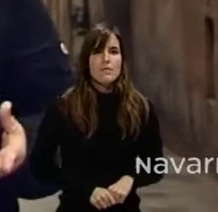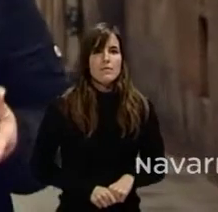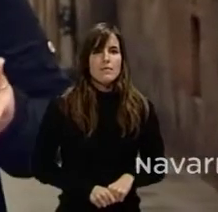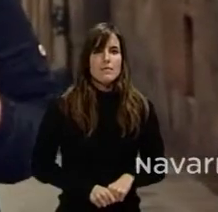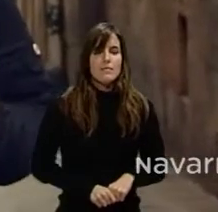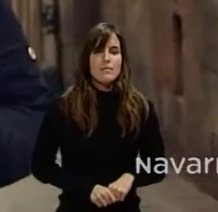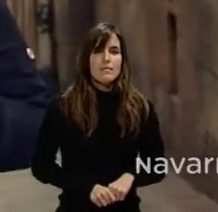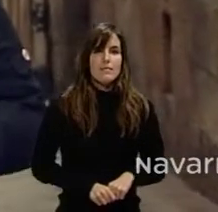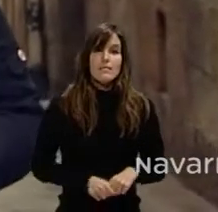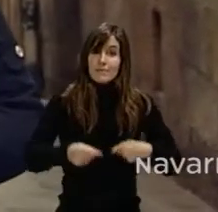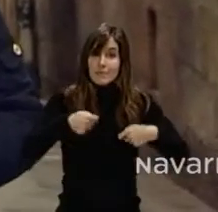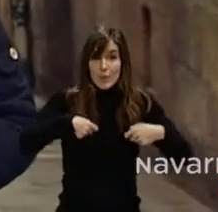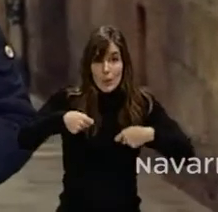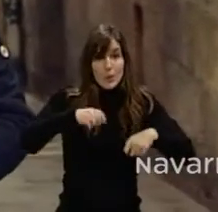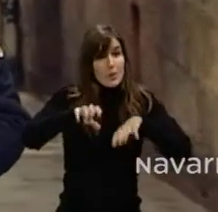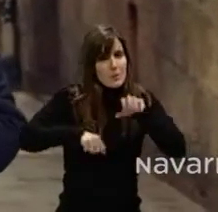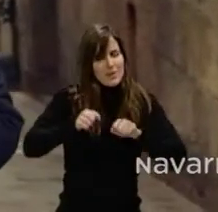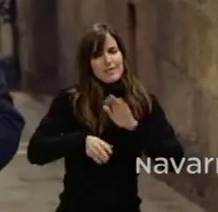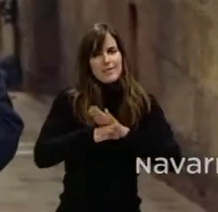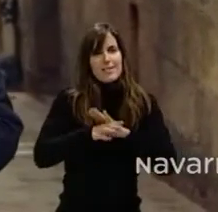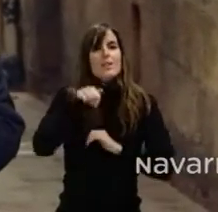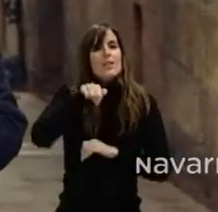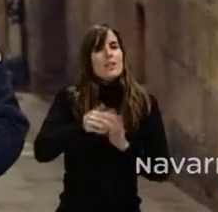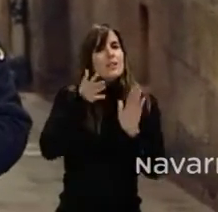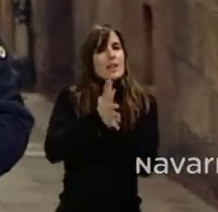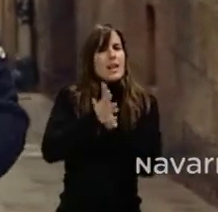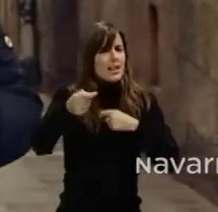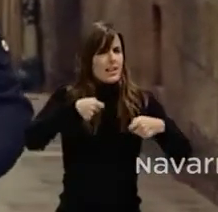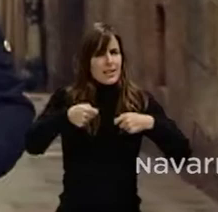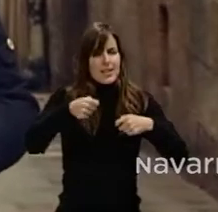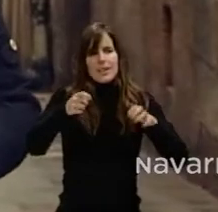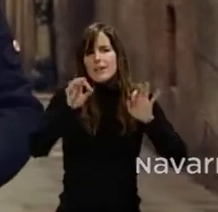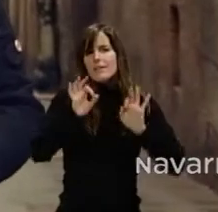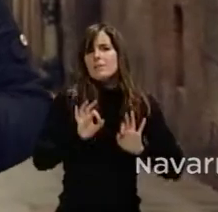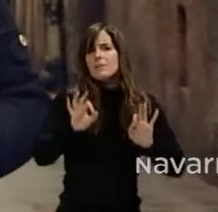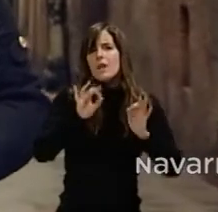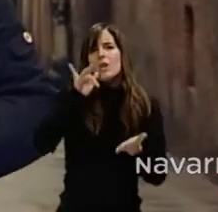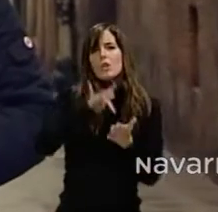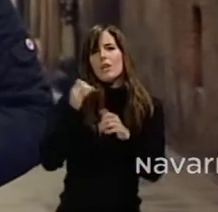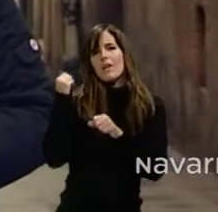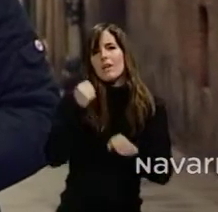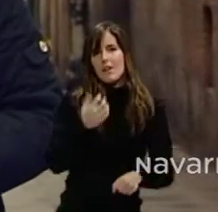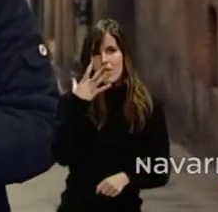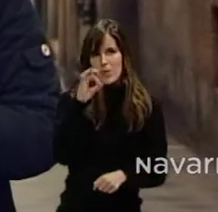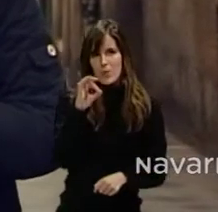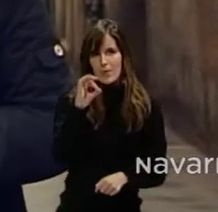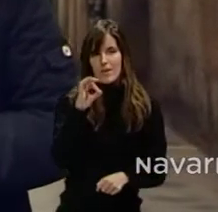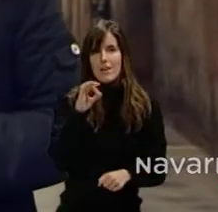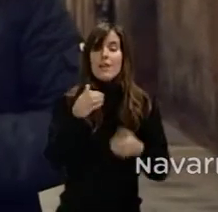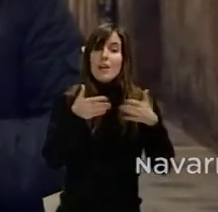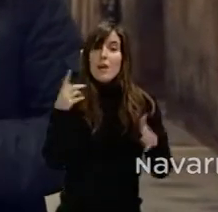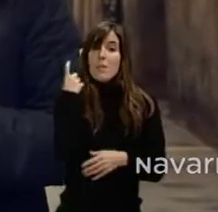Seguimos de compras y hoy queremos presentaros la historia de un establecimiento que acaba de cumplir 50 años. Se trata de la